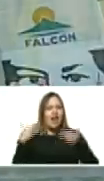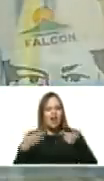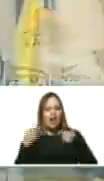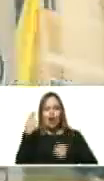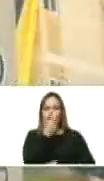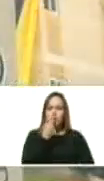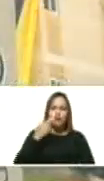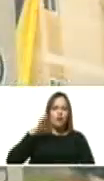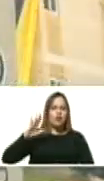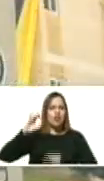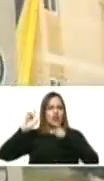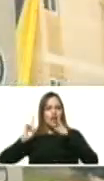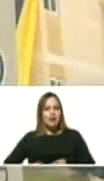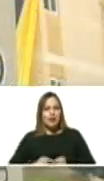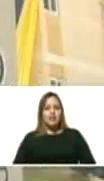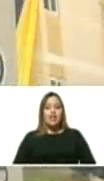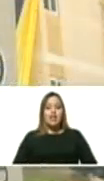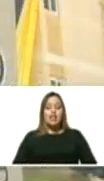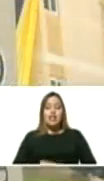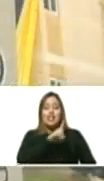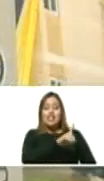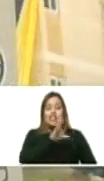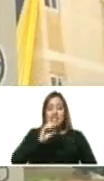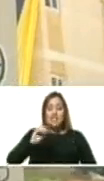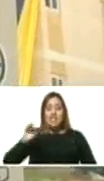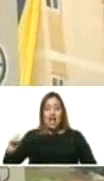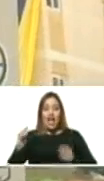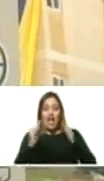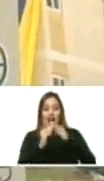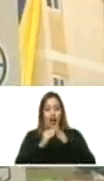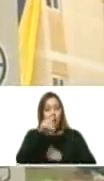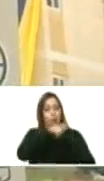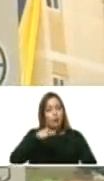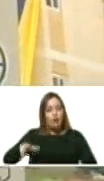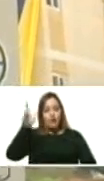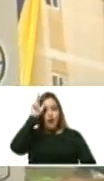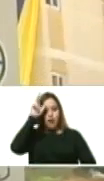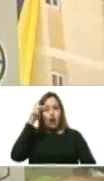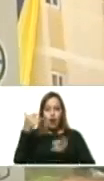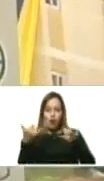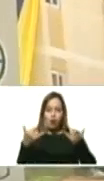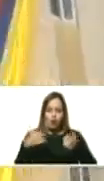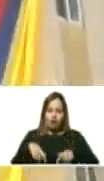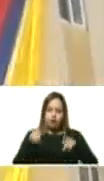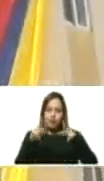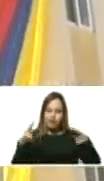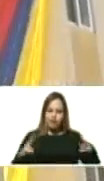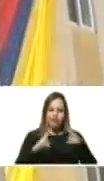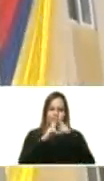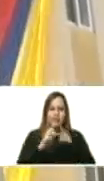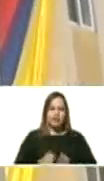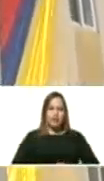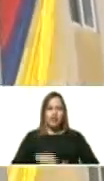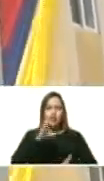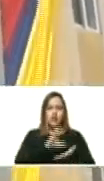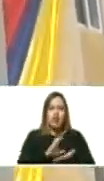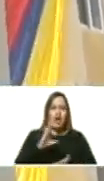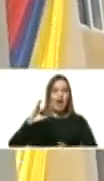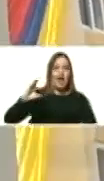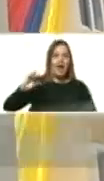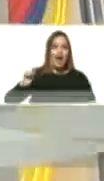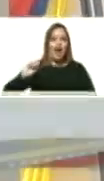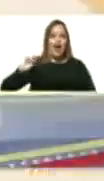compromiso, también 100 viviendas para el pueblo falconiano, y en este caso nos encontramos en el urbanismo Ciudad Caquetío, que